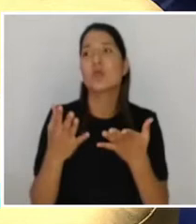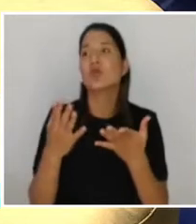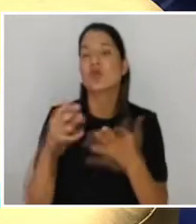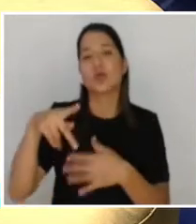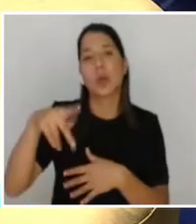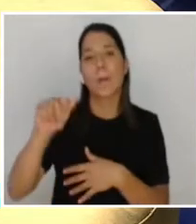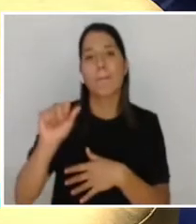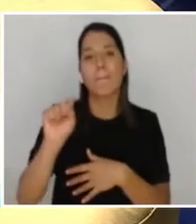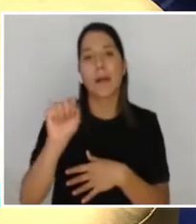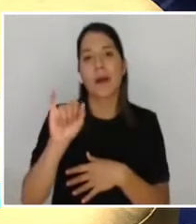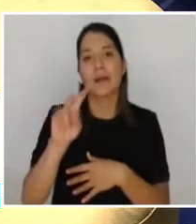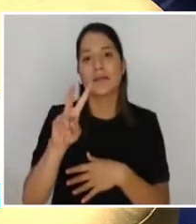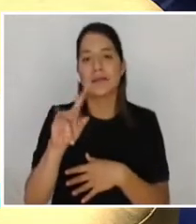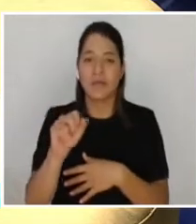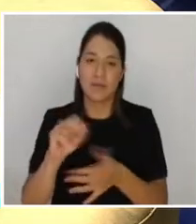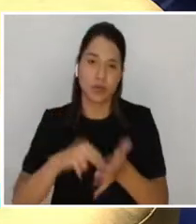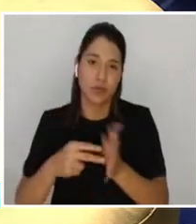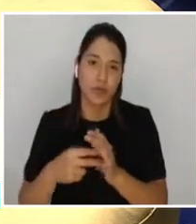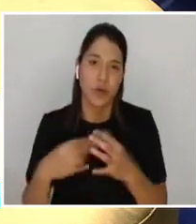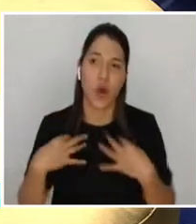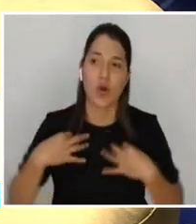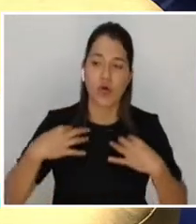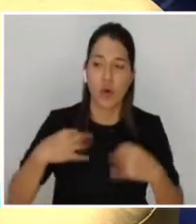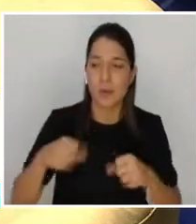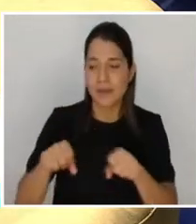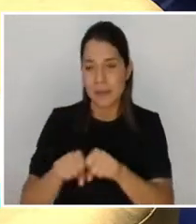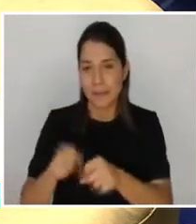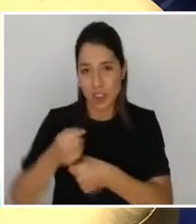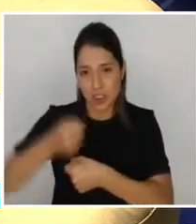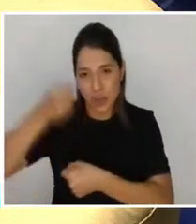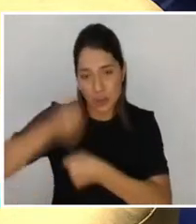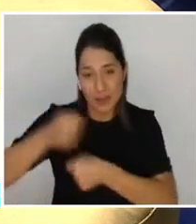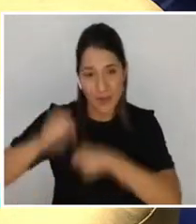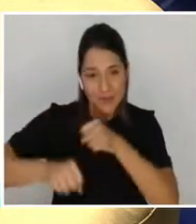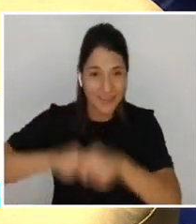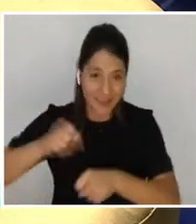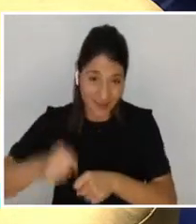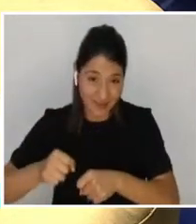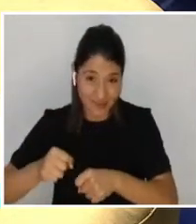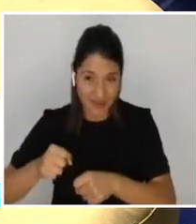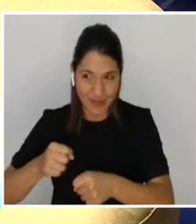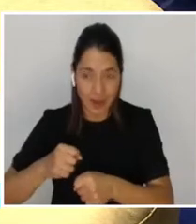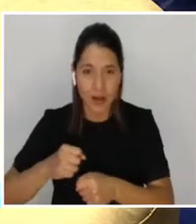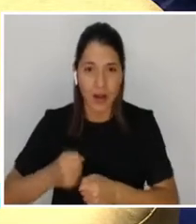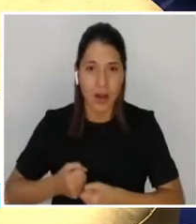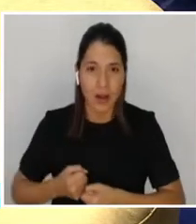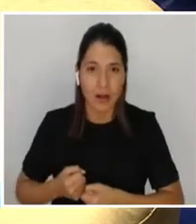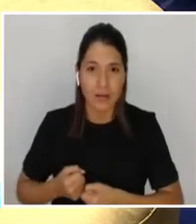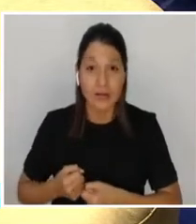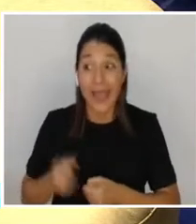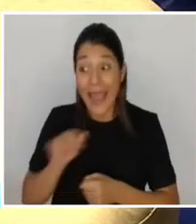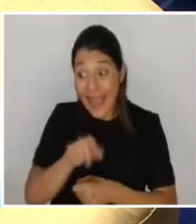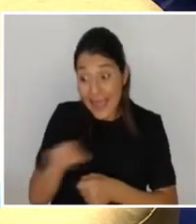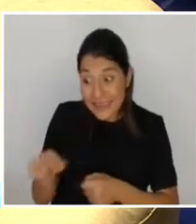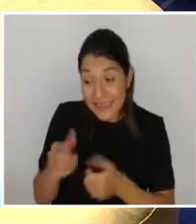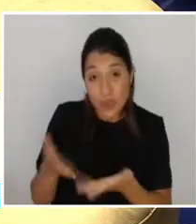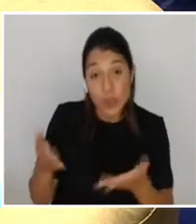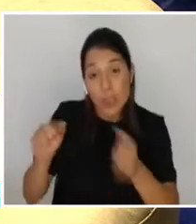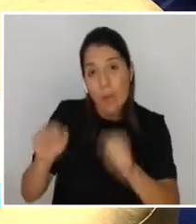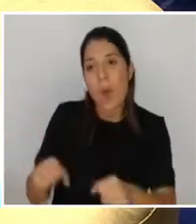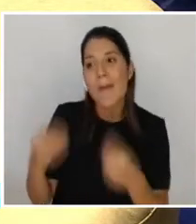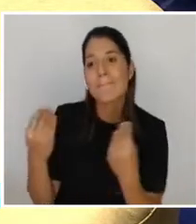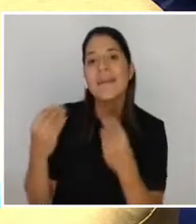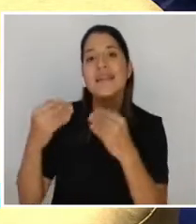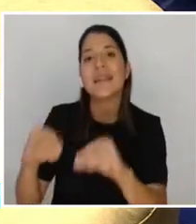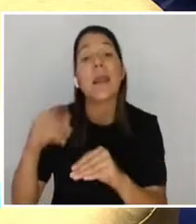sombrillas, una bicicleta. Este tipo de cosas se pueden vender y pueden generar activos. Entonces, si nosotros tenemos una bicicleta